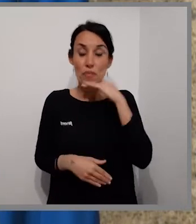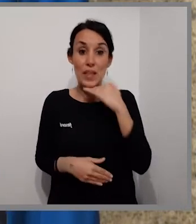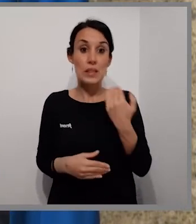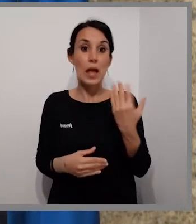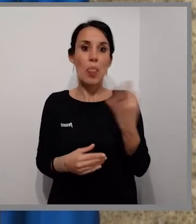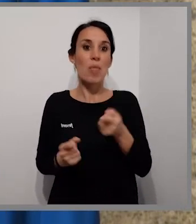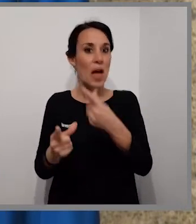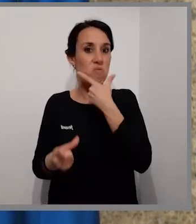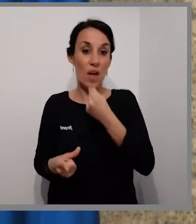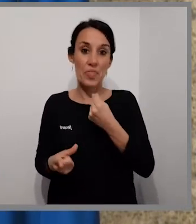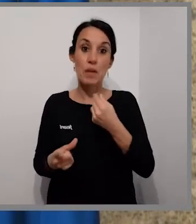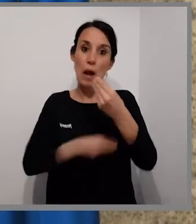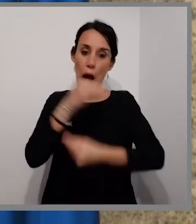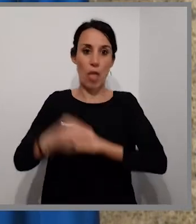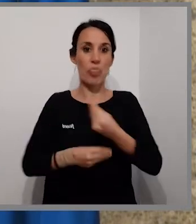liquidez suficiente